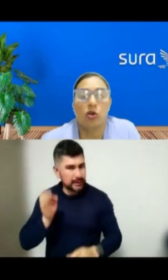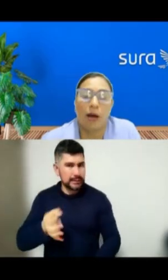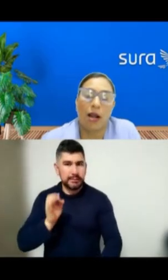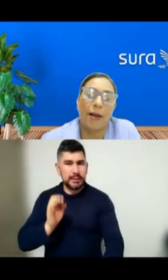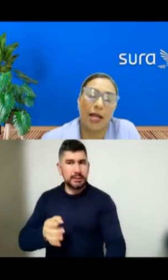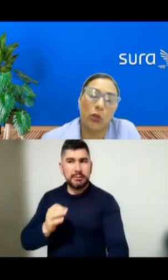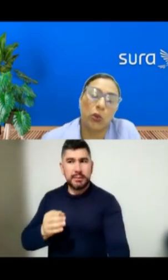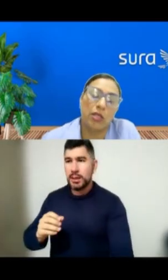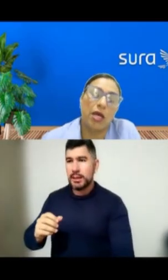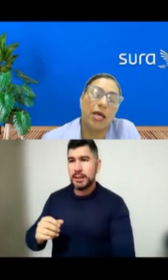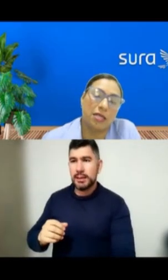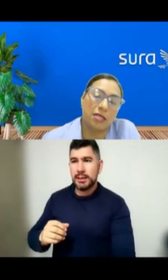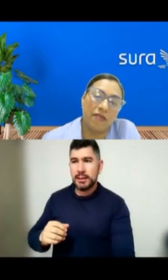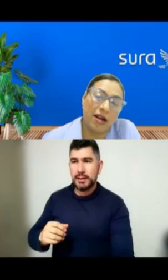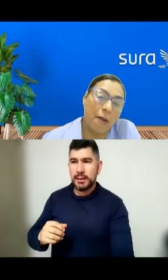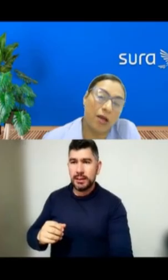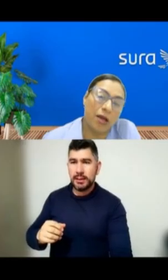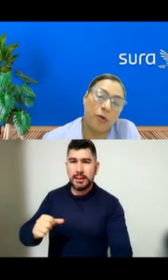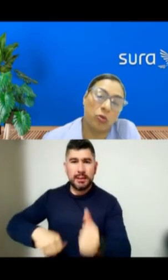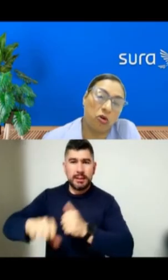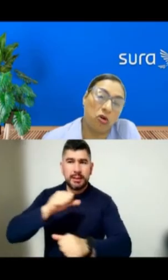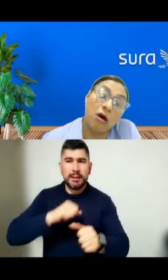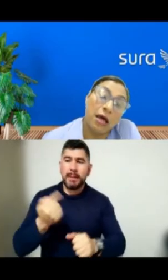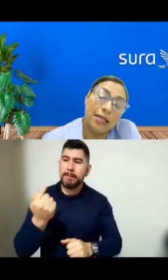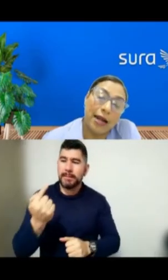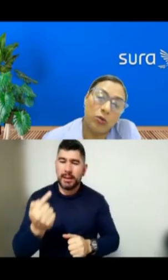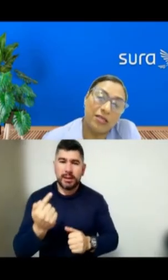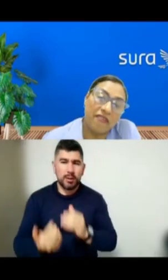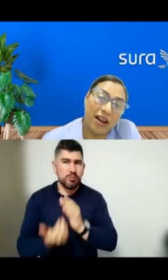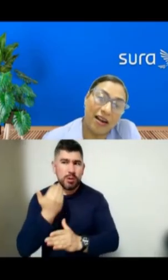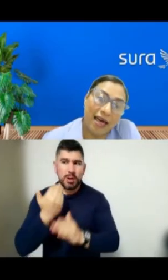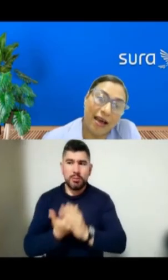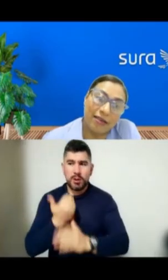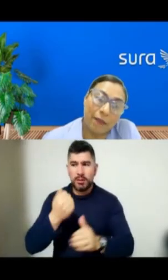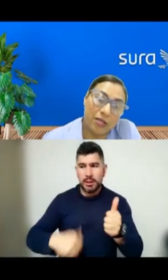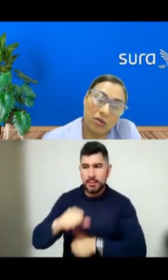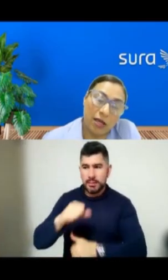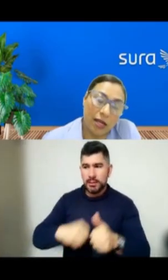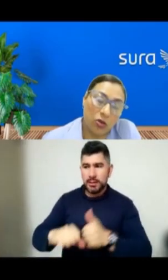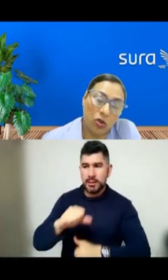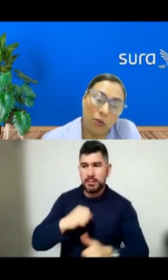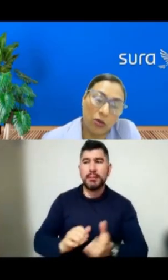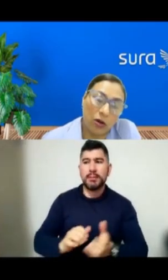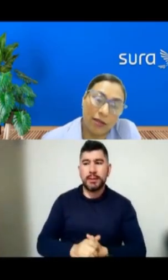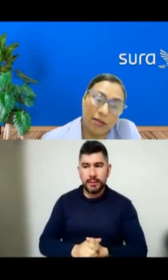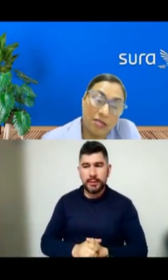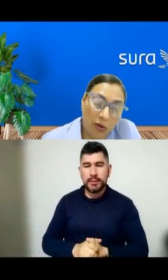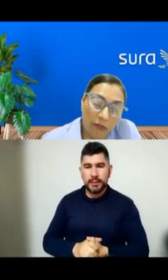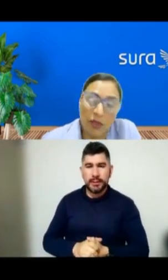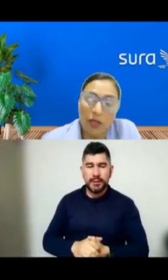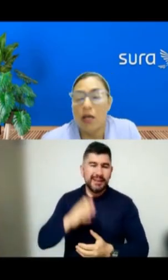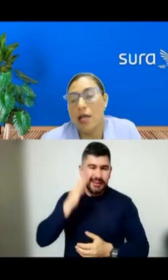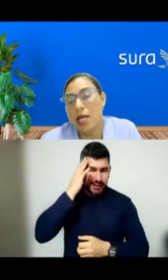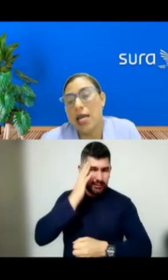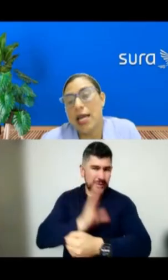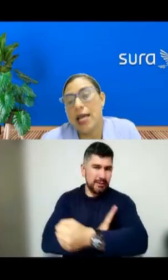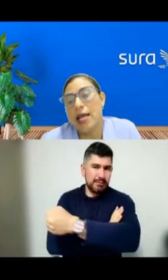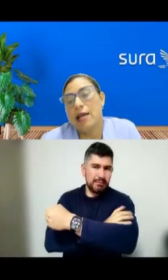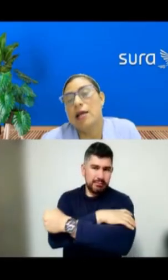baterías nuevas al tomarla para que no nos dé esa cifra errada, porque de pronto puedo darle una cifra errada a esta persona que le estoy tomando la